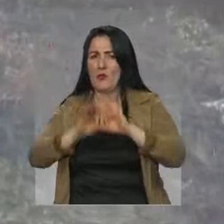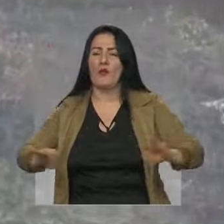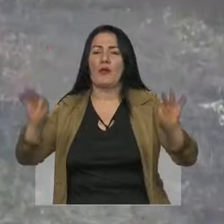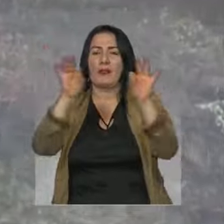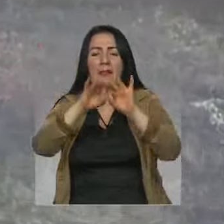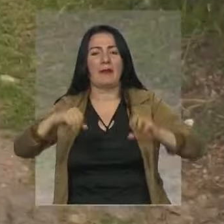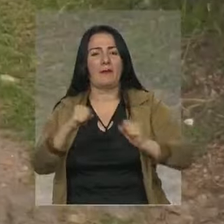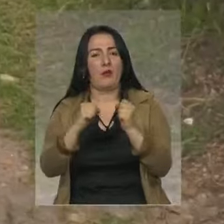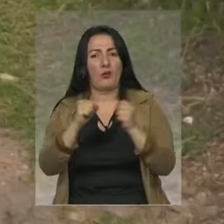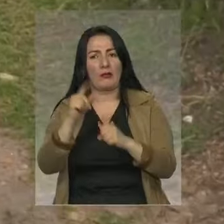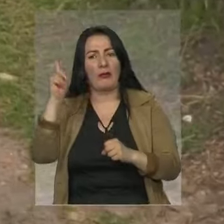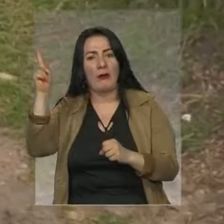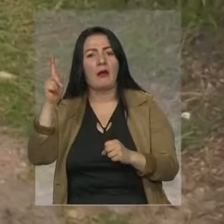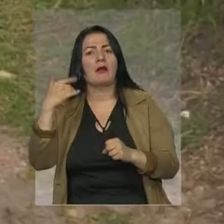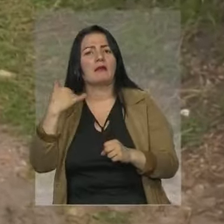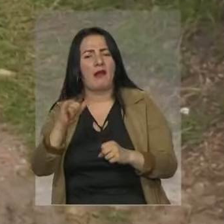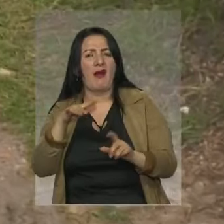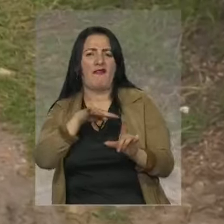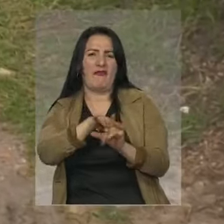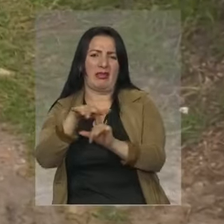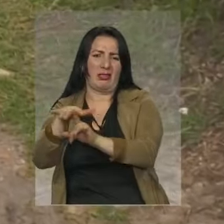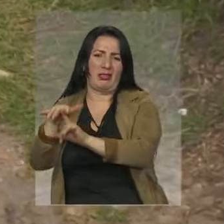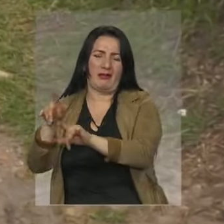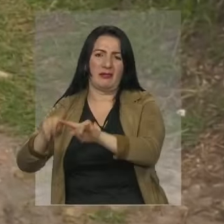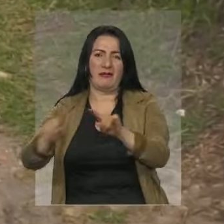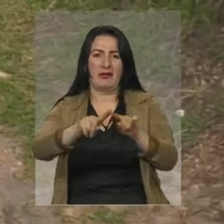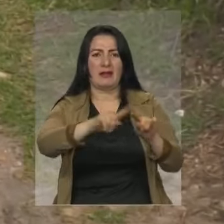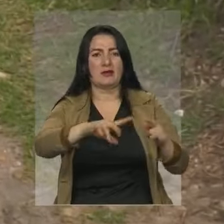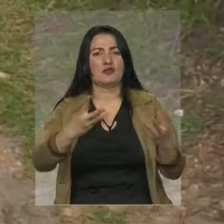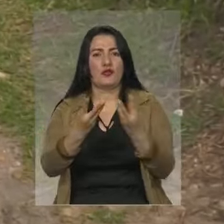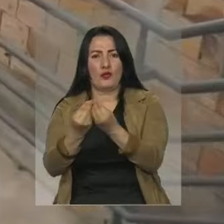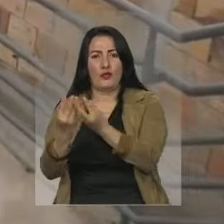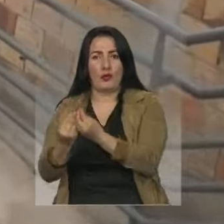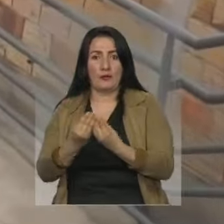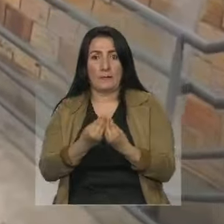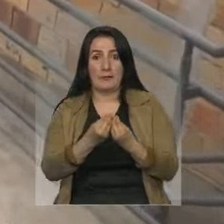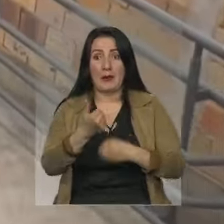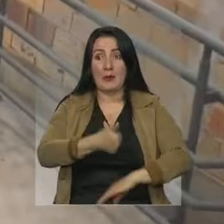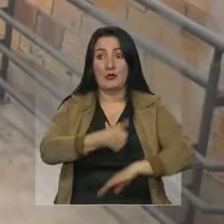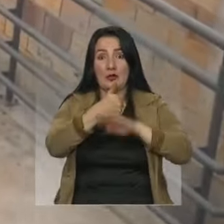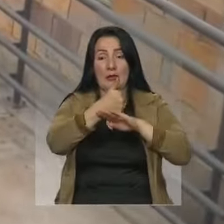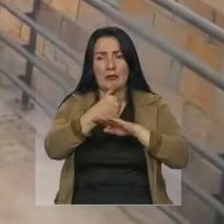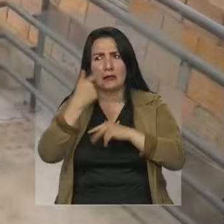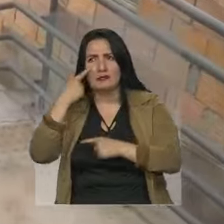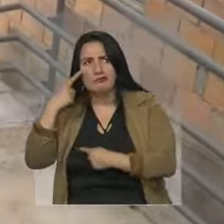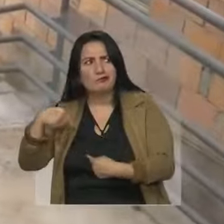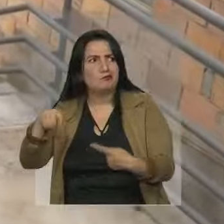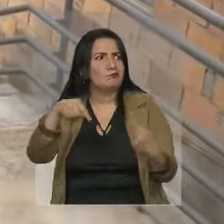importantes en Bogotá, también se ha visto afectado por los grupos delincuenciales. Las autoridades